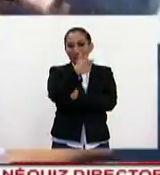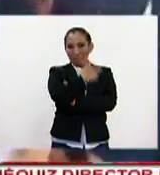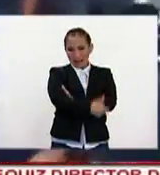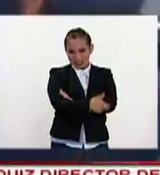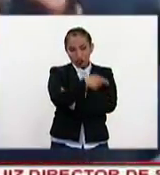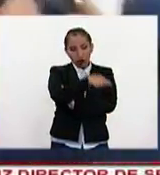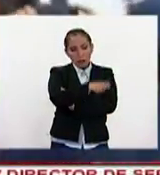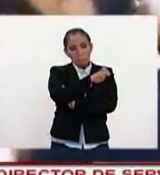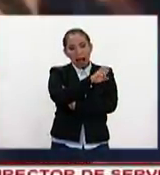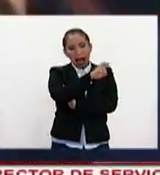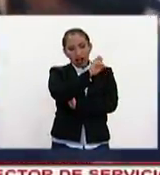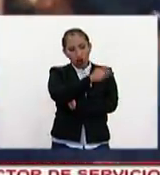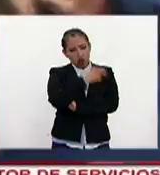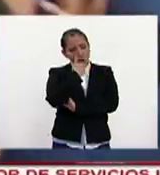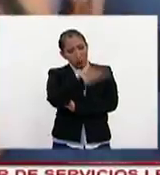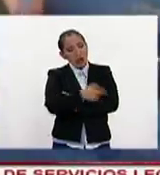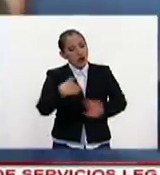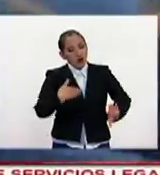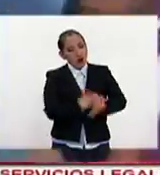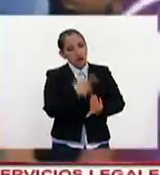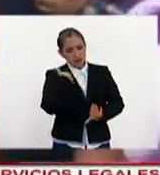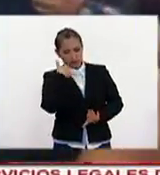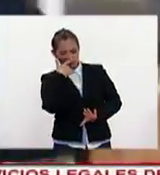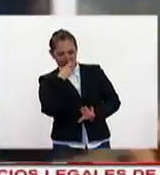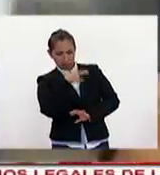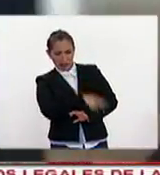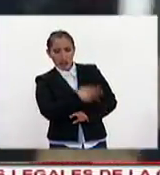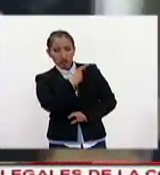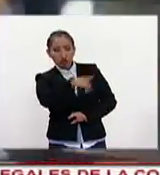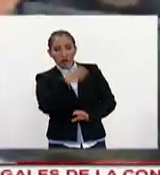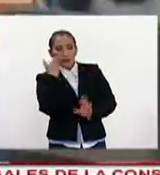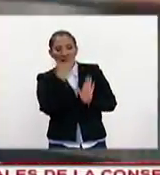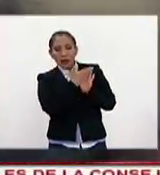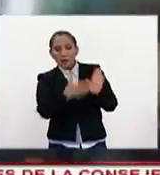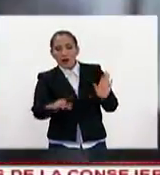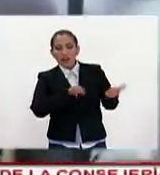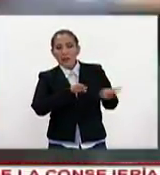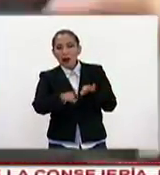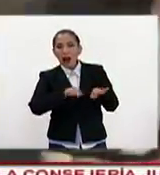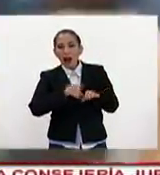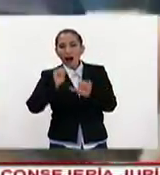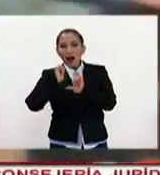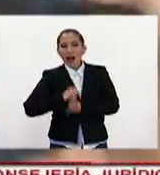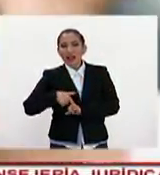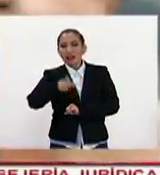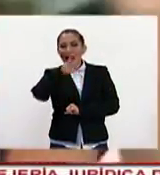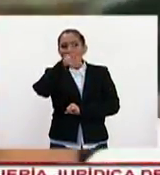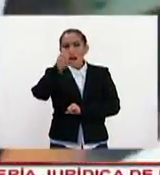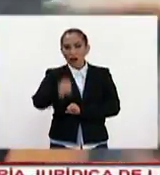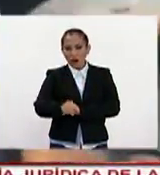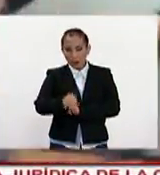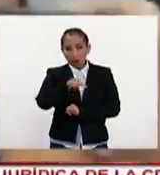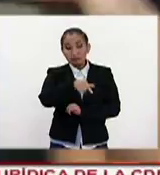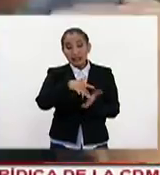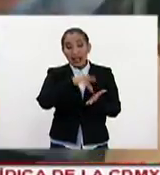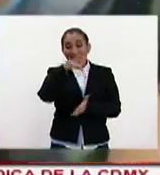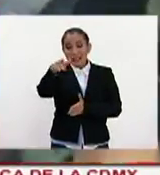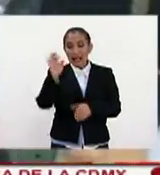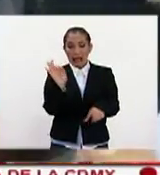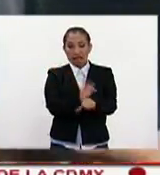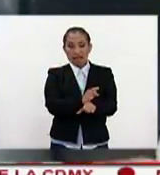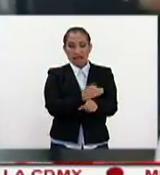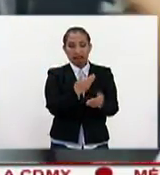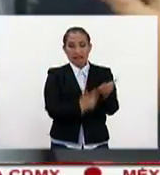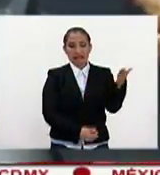pesos. Barrón Barrera es acusado de irregularidades durante el tiempo que desempeñó el cargo en Quintana Roo. Gracias a un